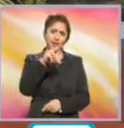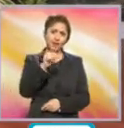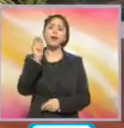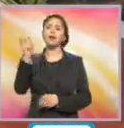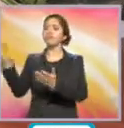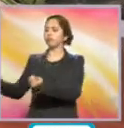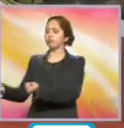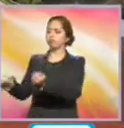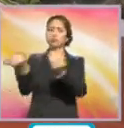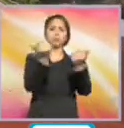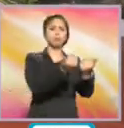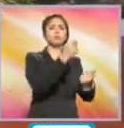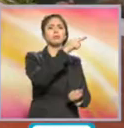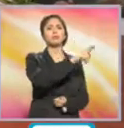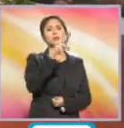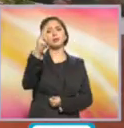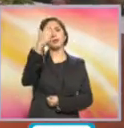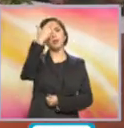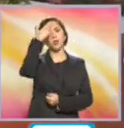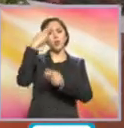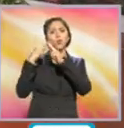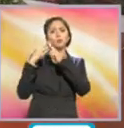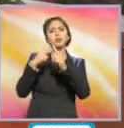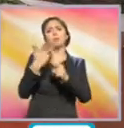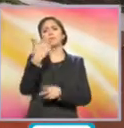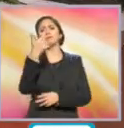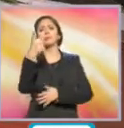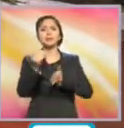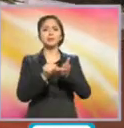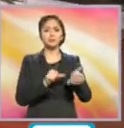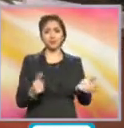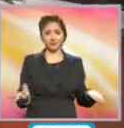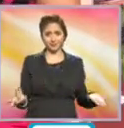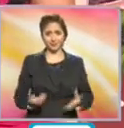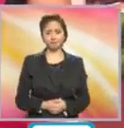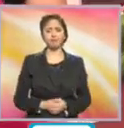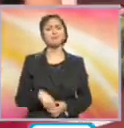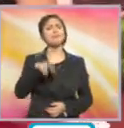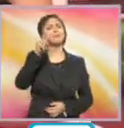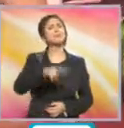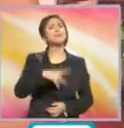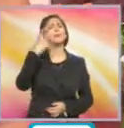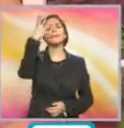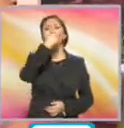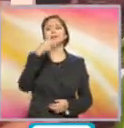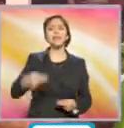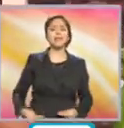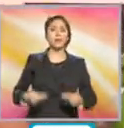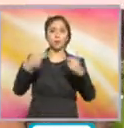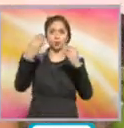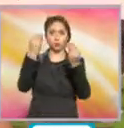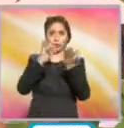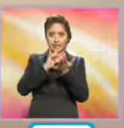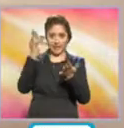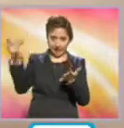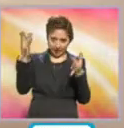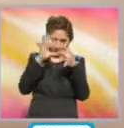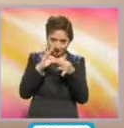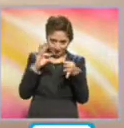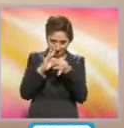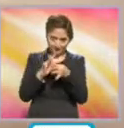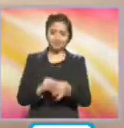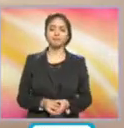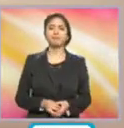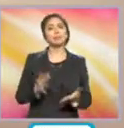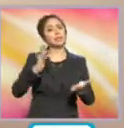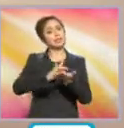durará 6 meses. Ahí está. Hombre, ¿Cómo ven de negocio, chicas? Está maravilloso este negocio, Norma. Muchísimas gracias. No, pues gracias a